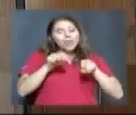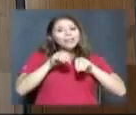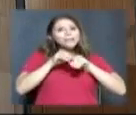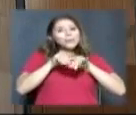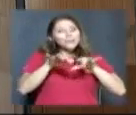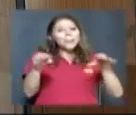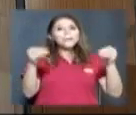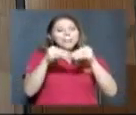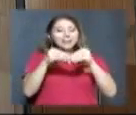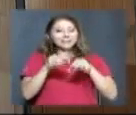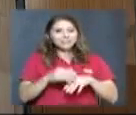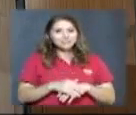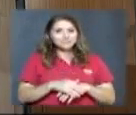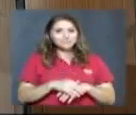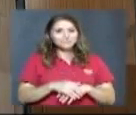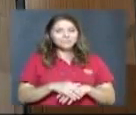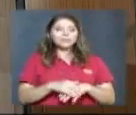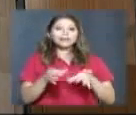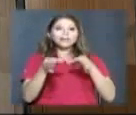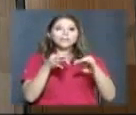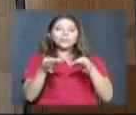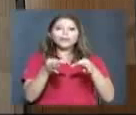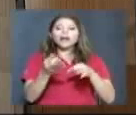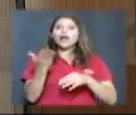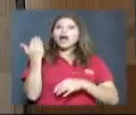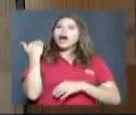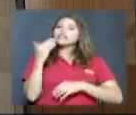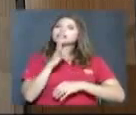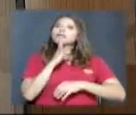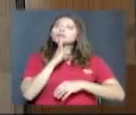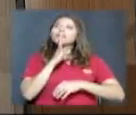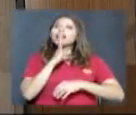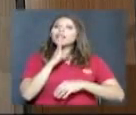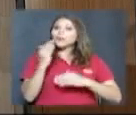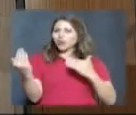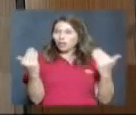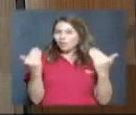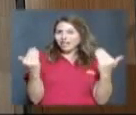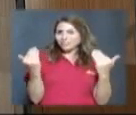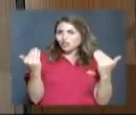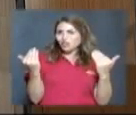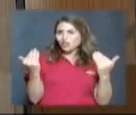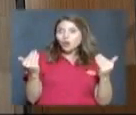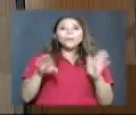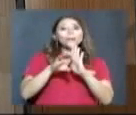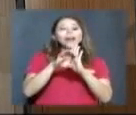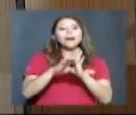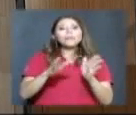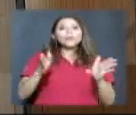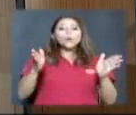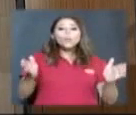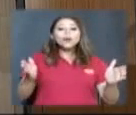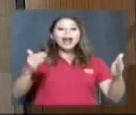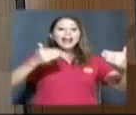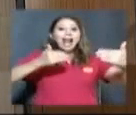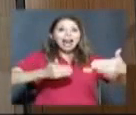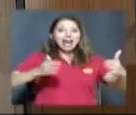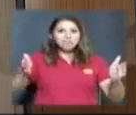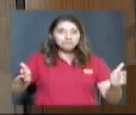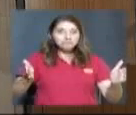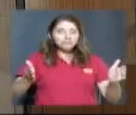concepto. Habíamos hablado de la posibilidad de tener una caja donde diferentes personas podían manifestar sus